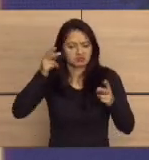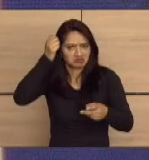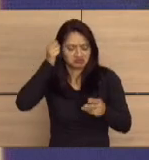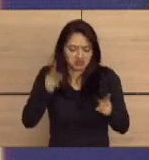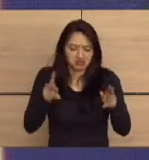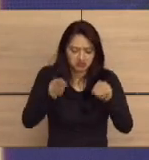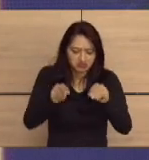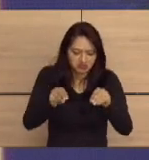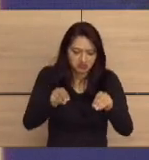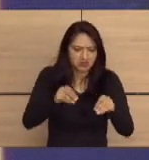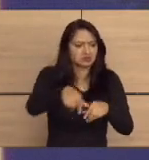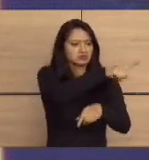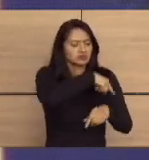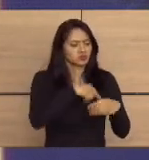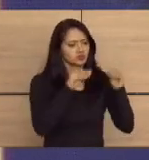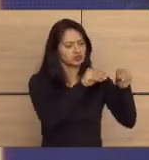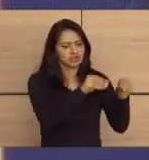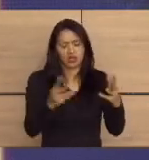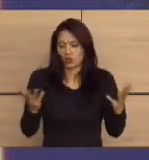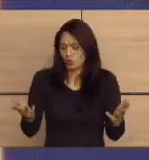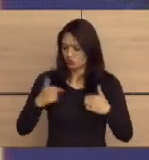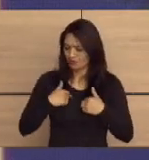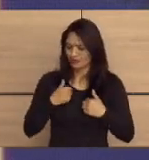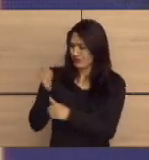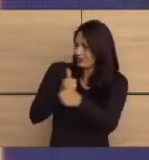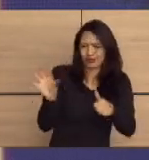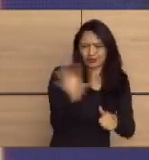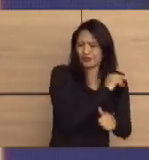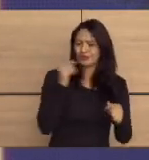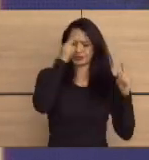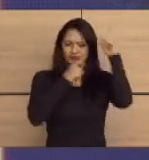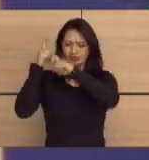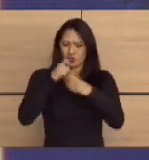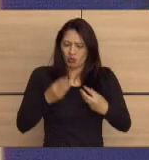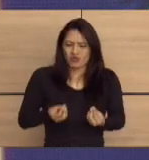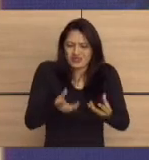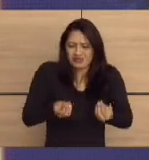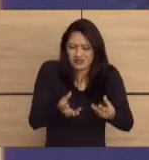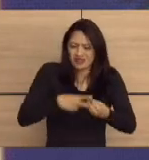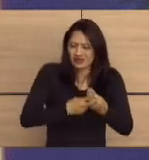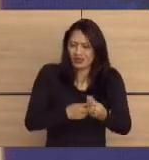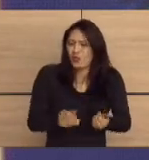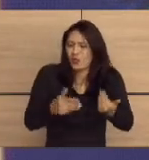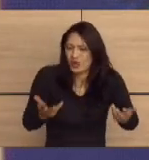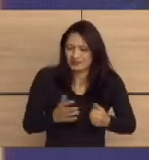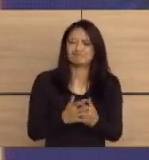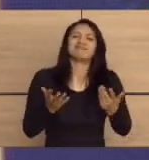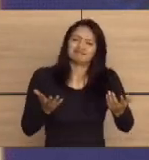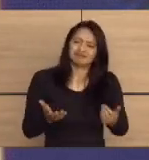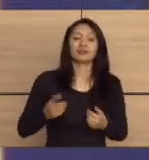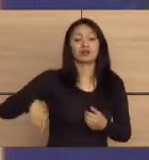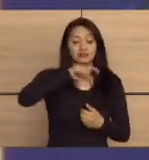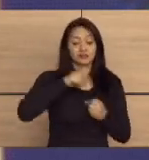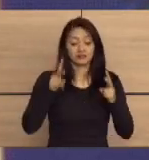sectores populares, pues mis estudiantes y yo misma fuimos sacadas de los relatos oficiales, como mujer también. En ese orden de ideas, cuando